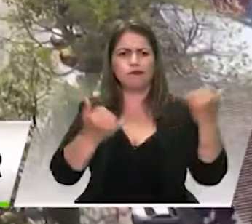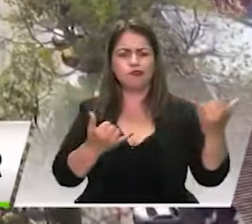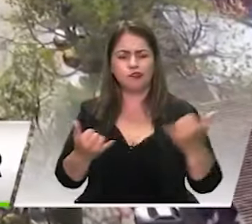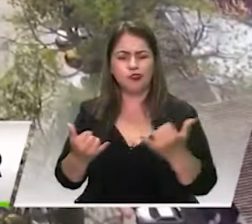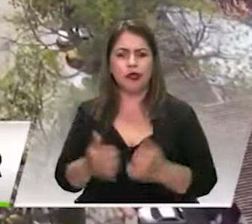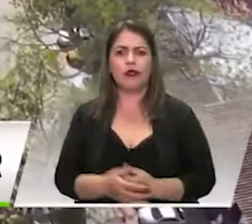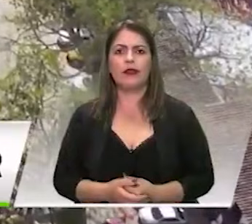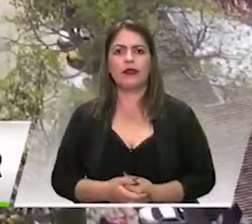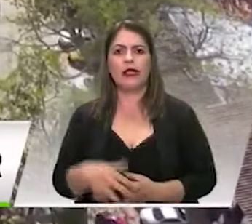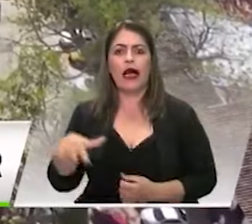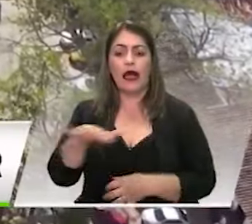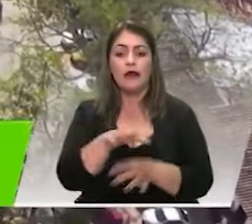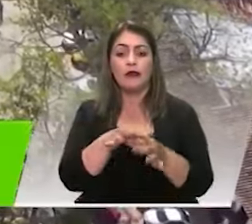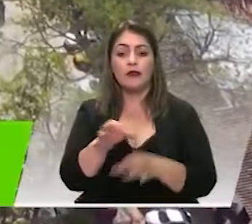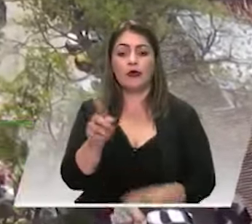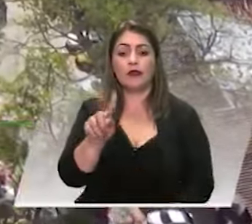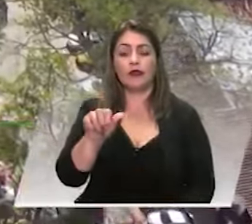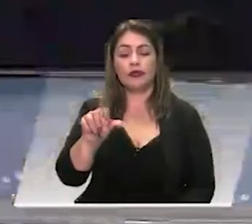este municipio.